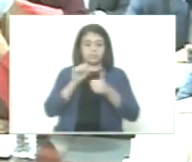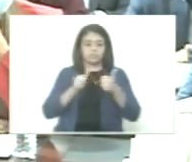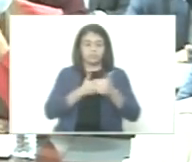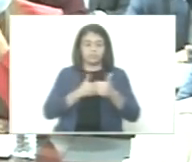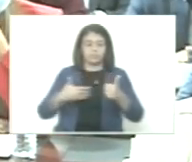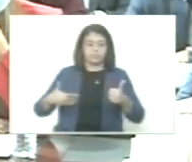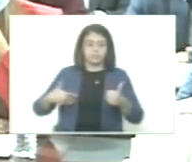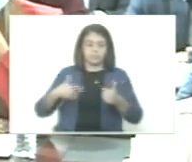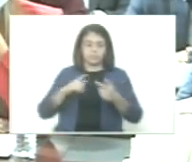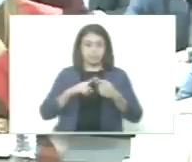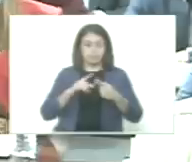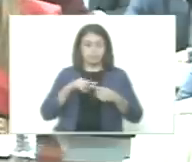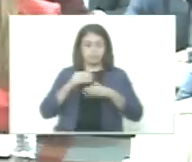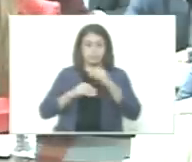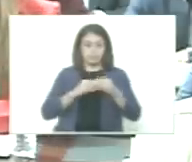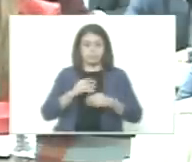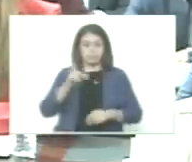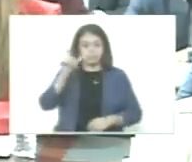vicepresidenta, camarada